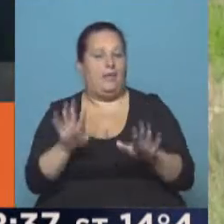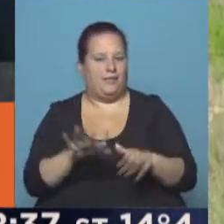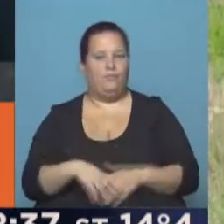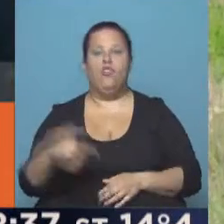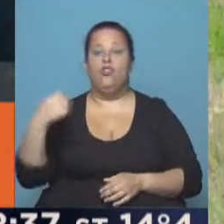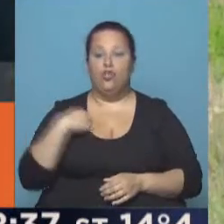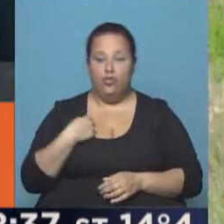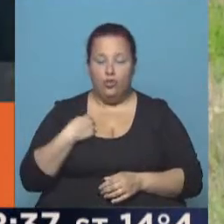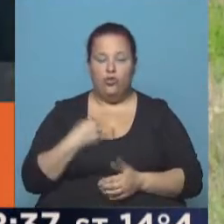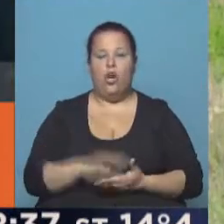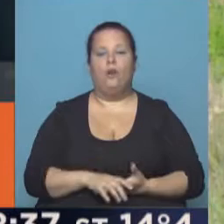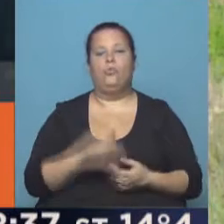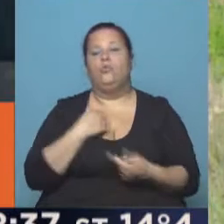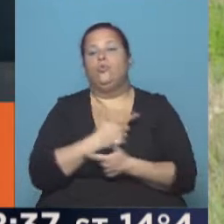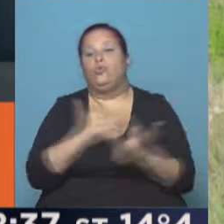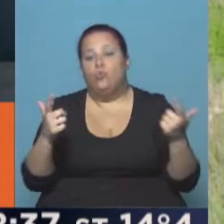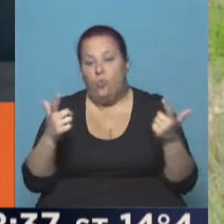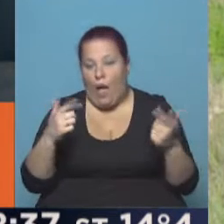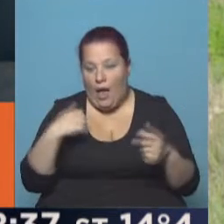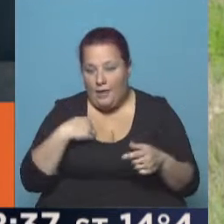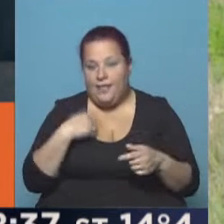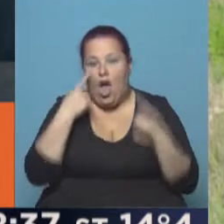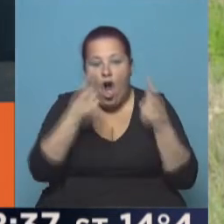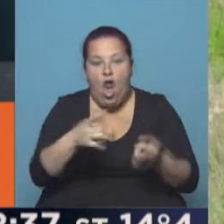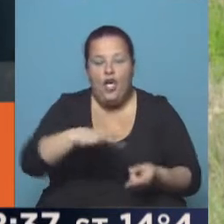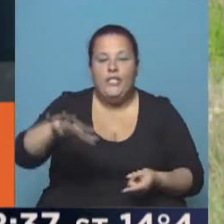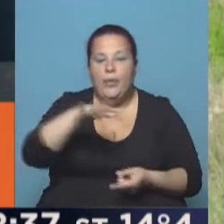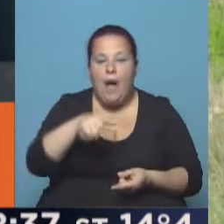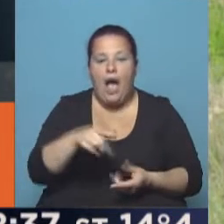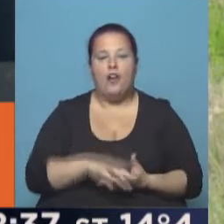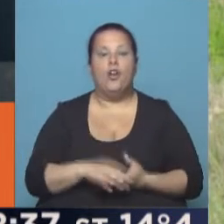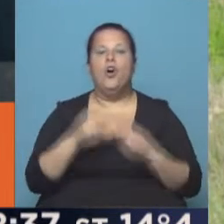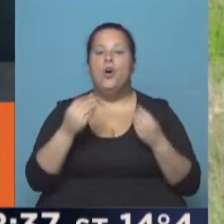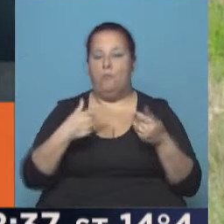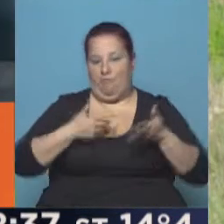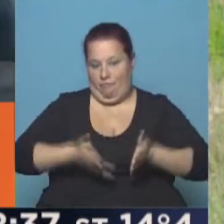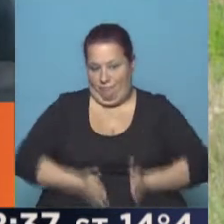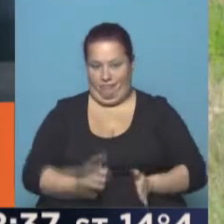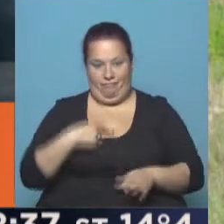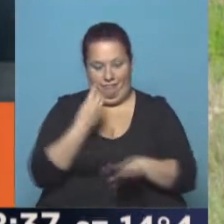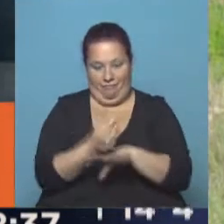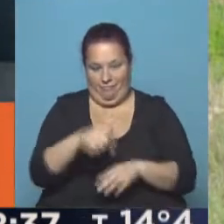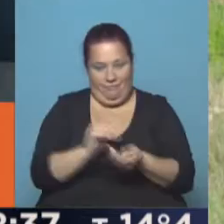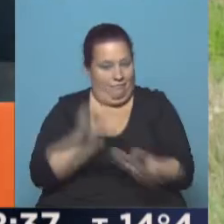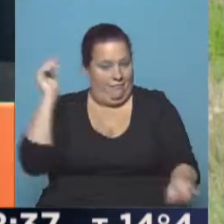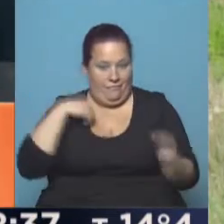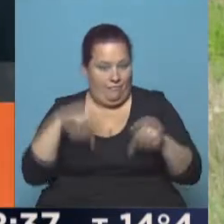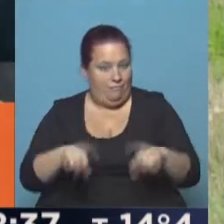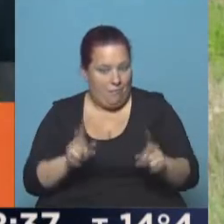Yo tuve la suerte de conocer este barrio porque nací y crecí acá.